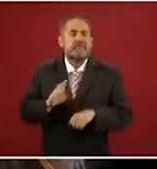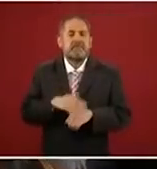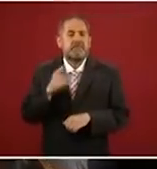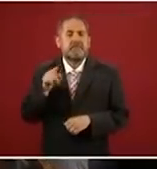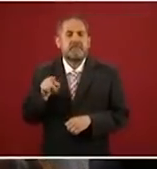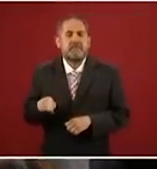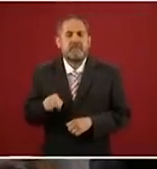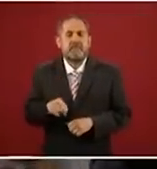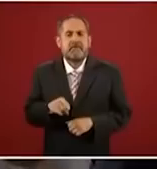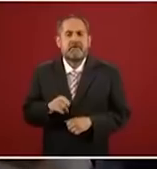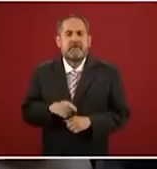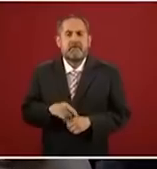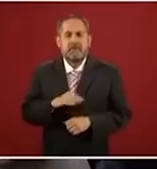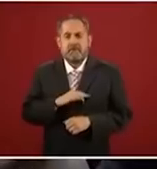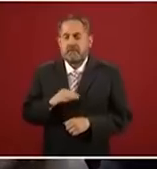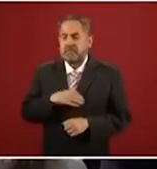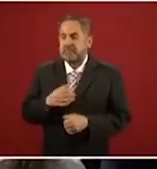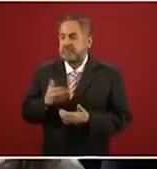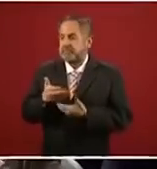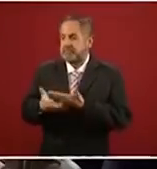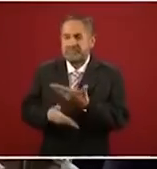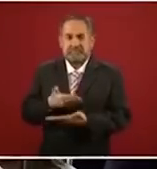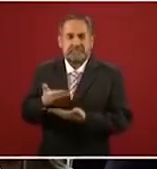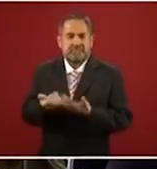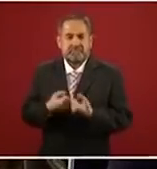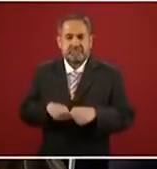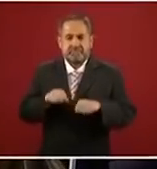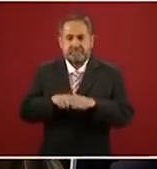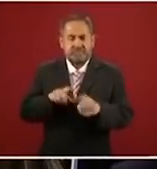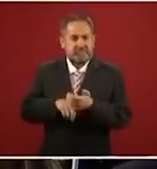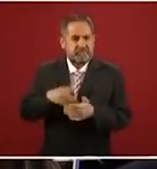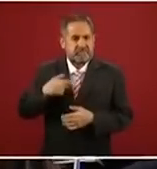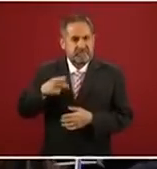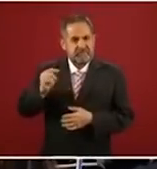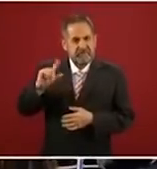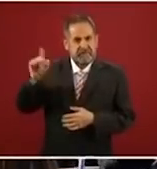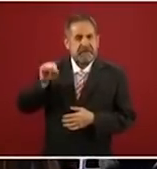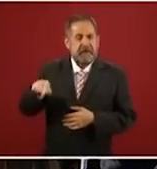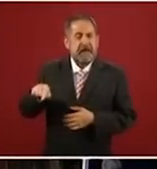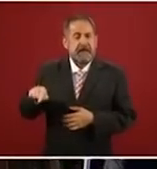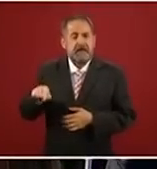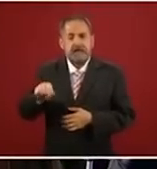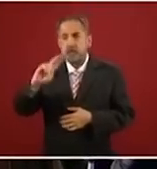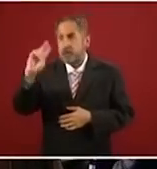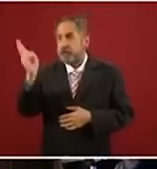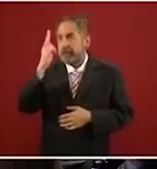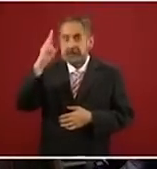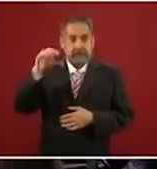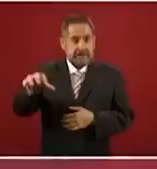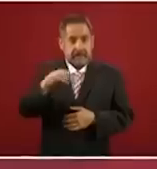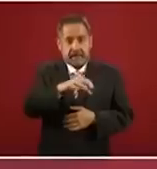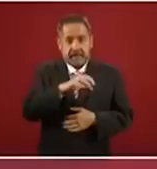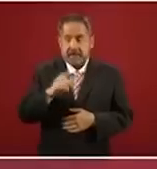pues se preste el servicio social y el servicio profesional en las universidades